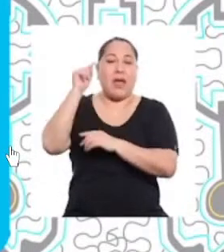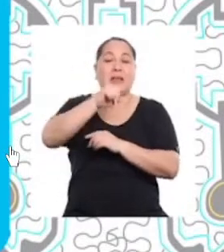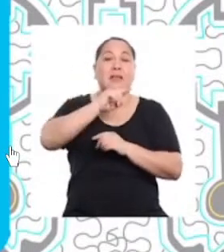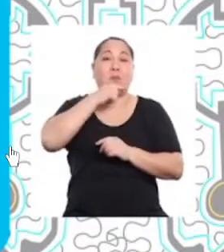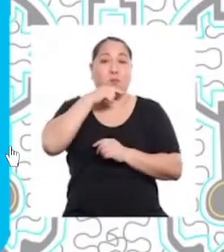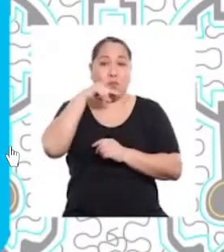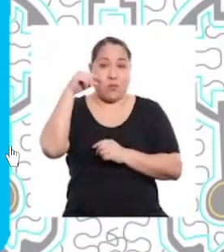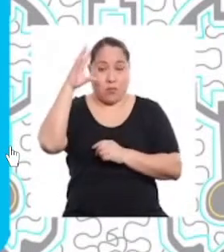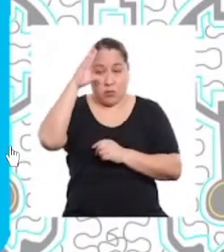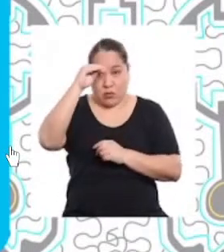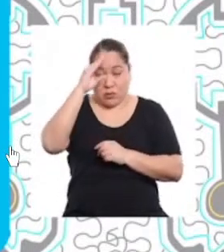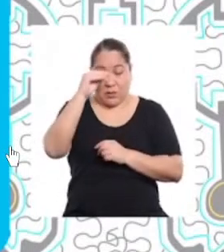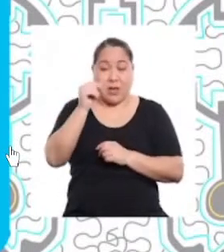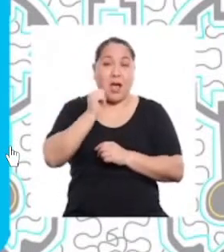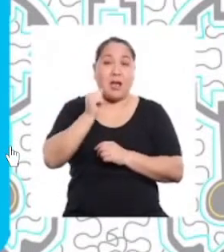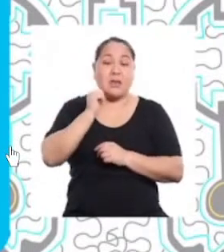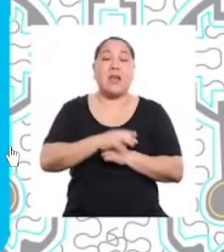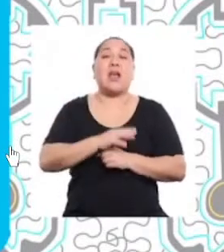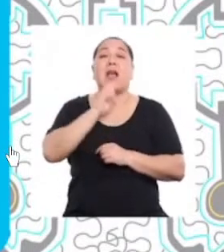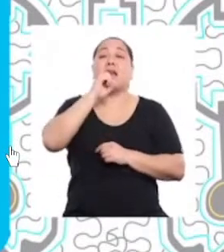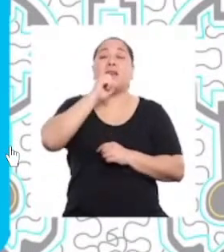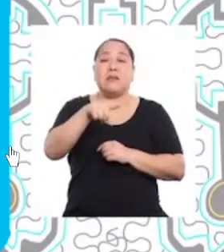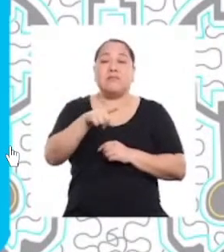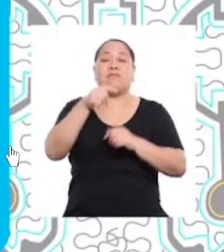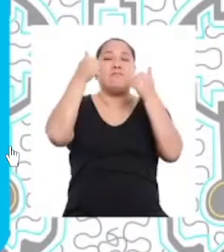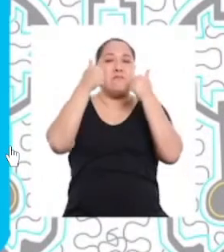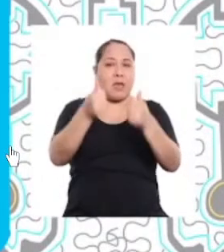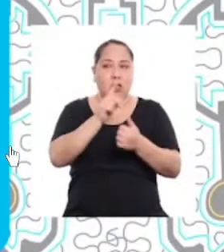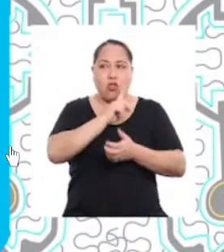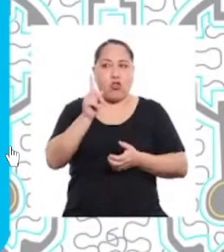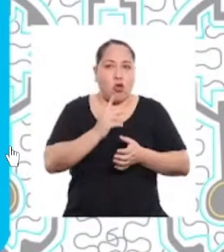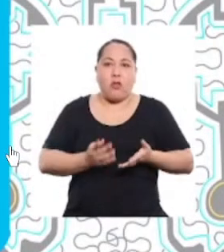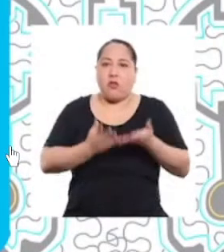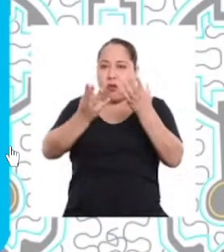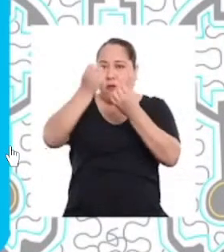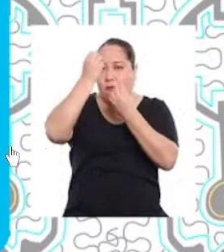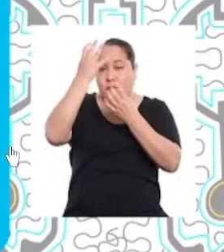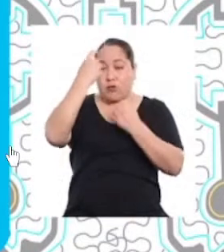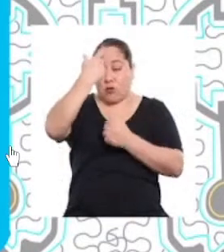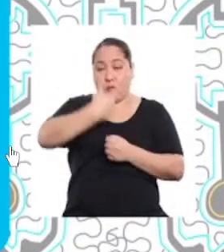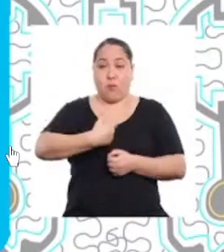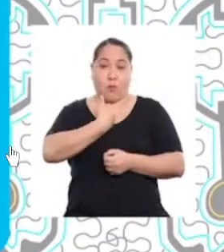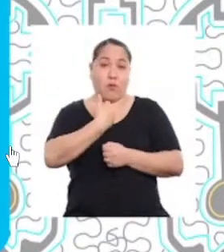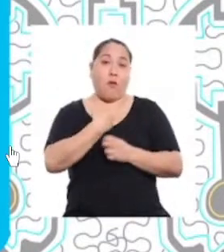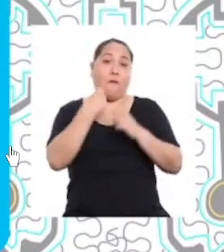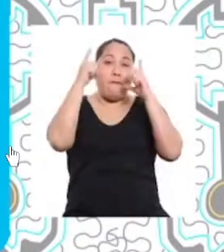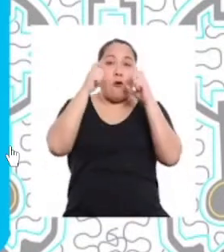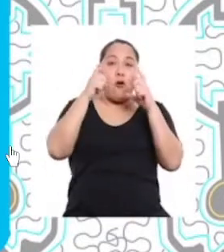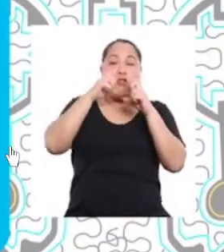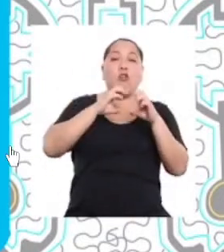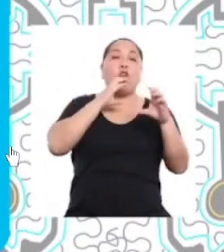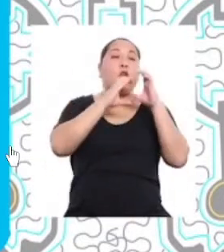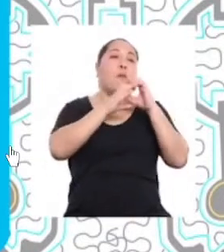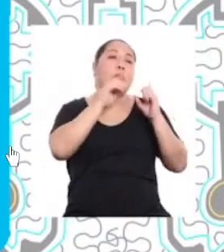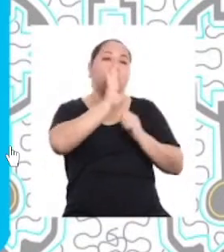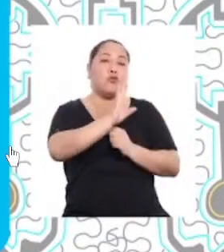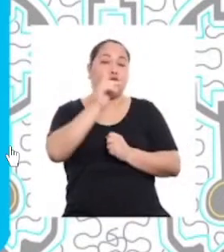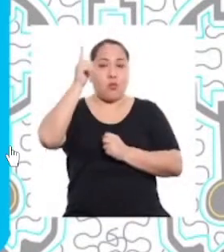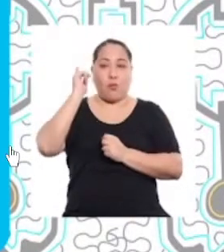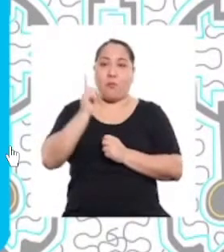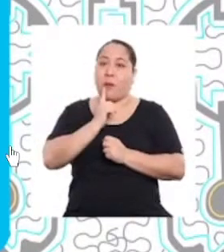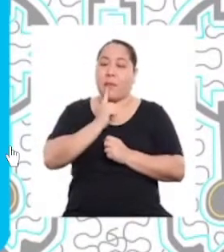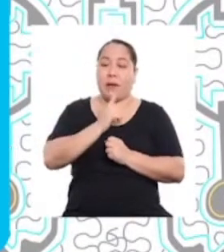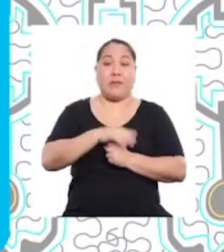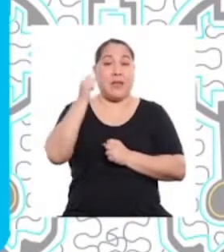Esa chica hizo muy bien al no dar información personal, como fotografías, y conversarlo con su